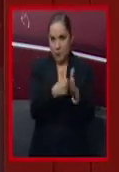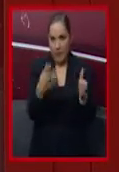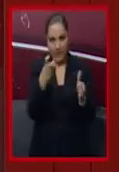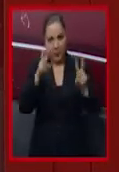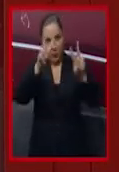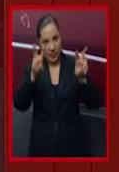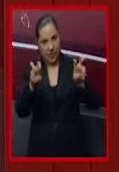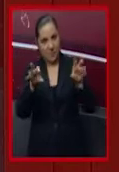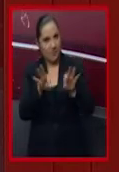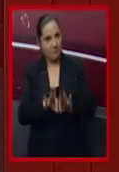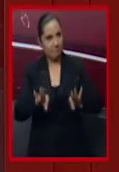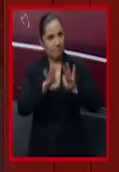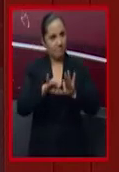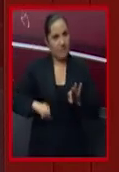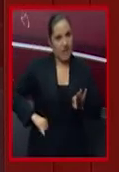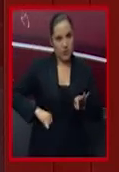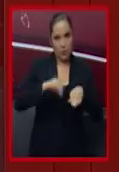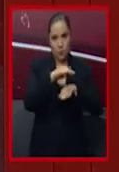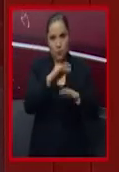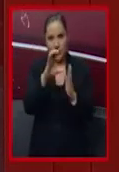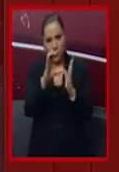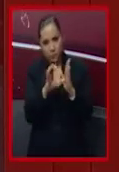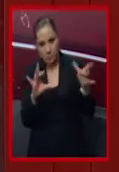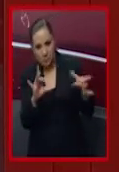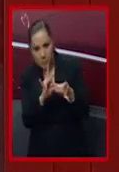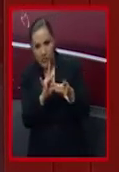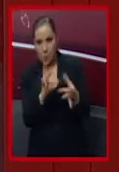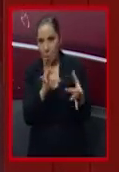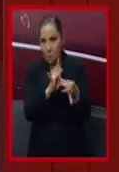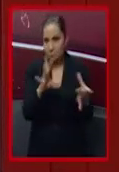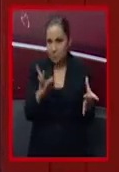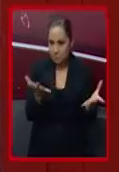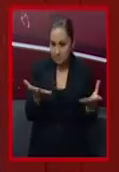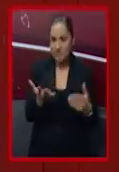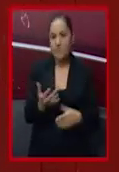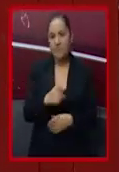vida constitucional del país. Hacemos una pausa, regresamos con más Noticias del Congreso.